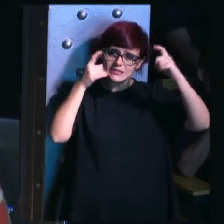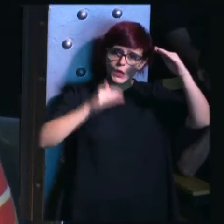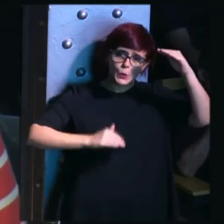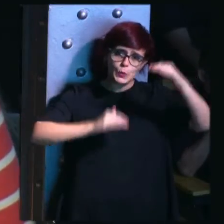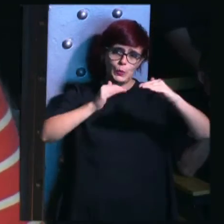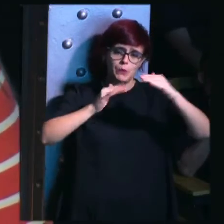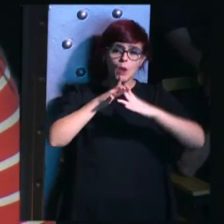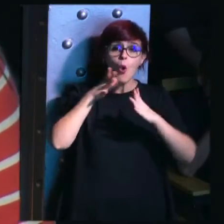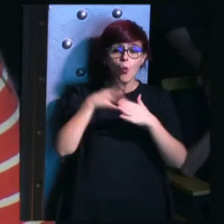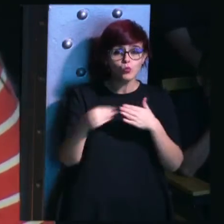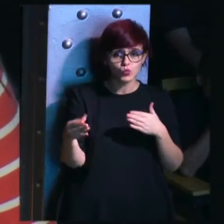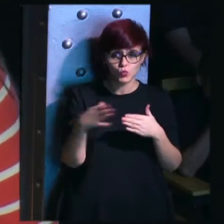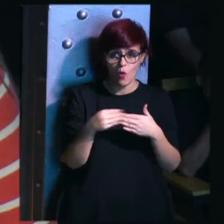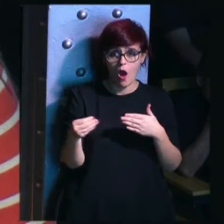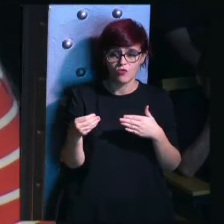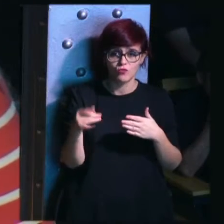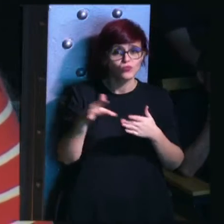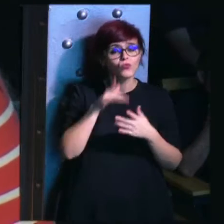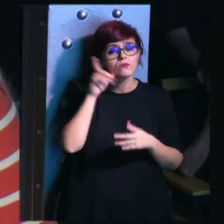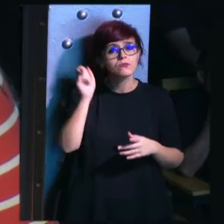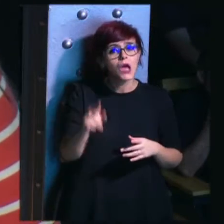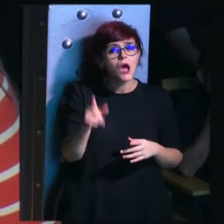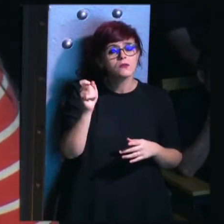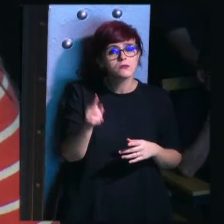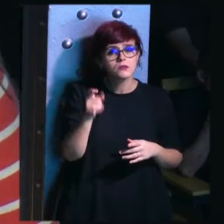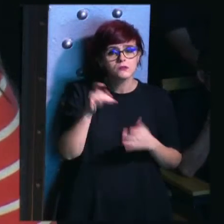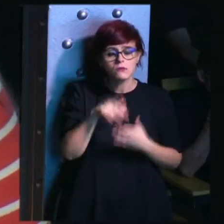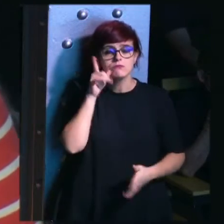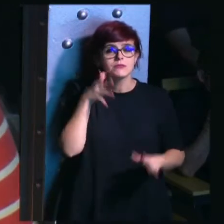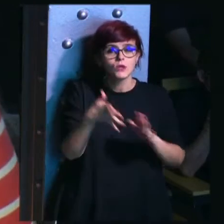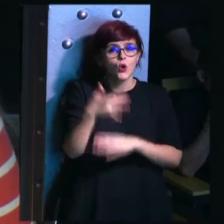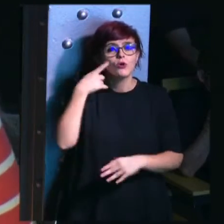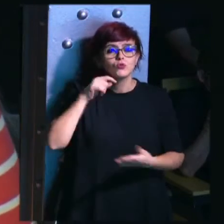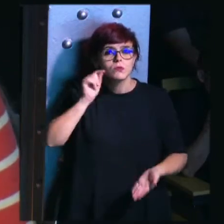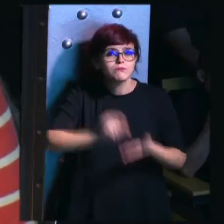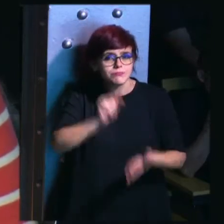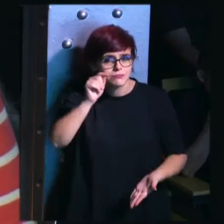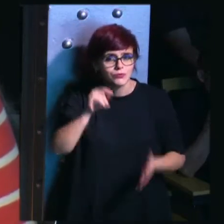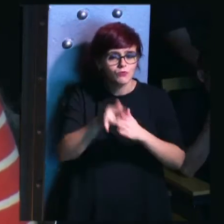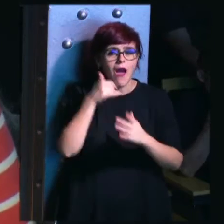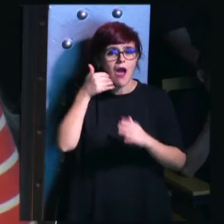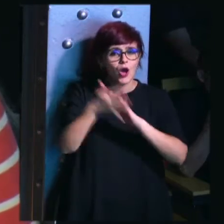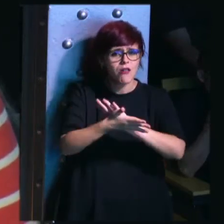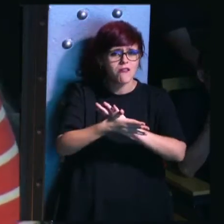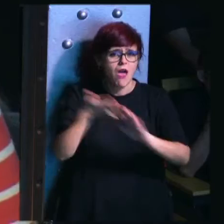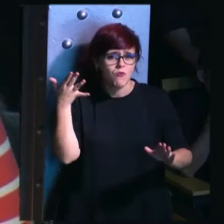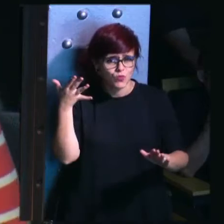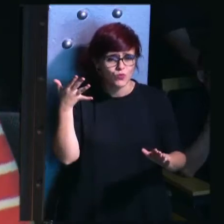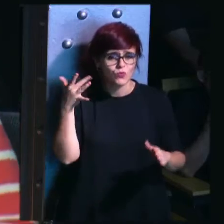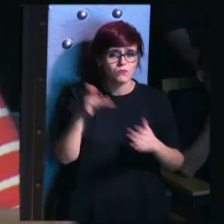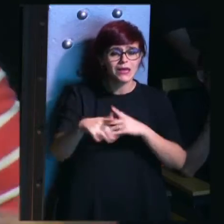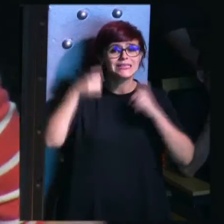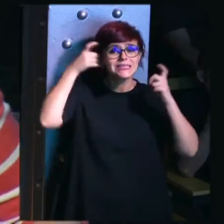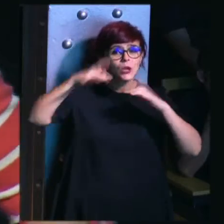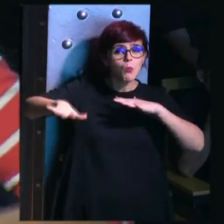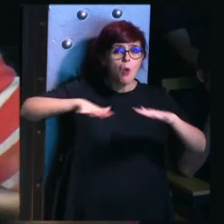que es el usuario está acostumbrado ahora a una inmediatez, está acostumbrado a realmente poder mover